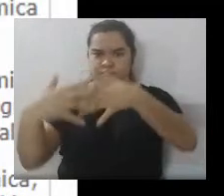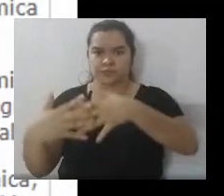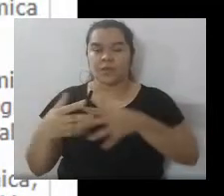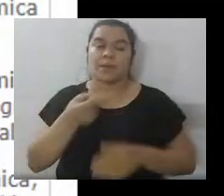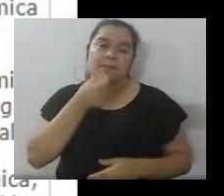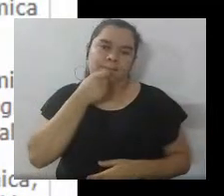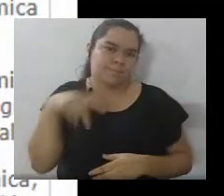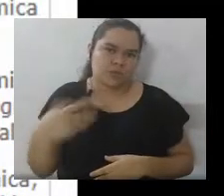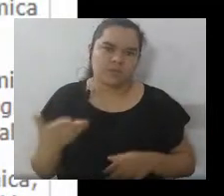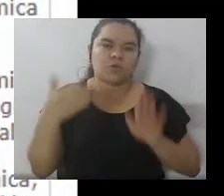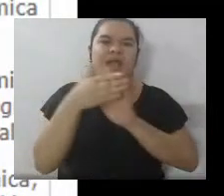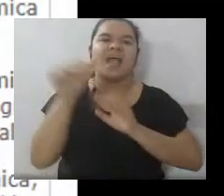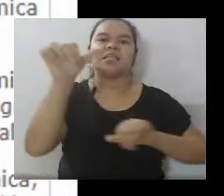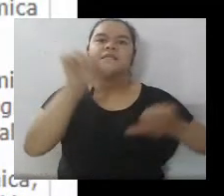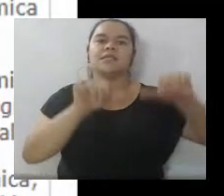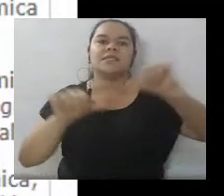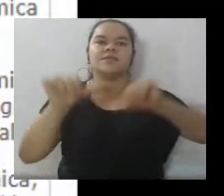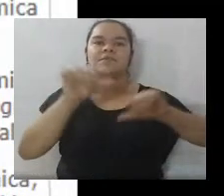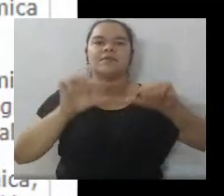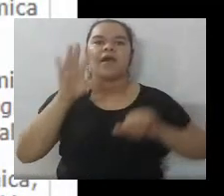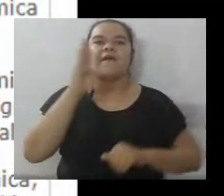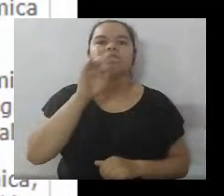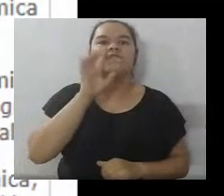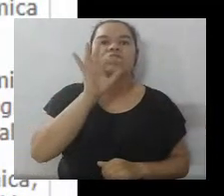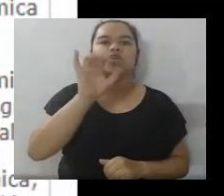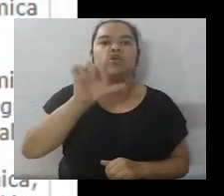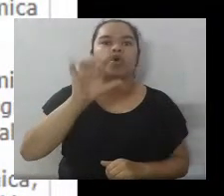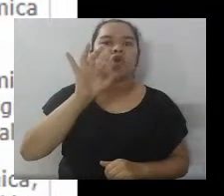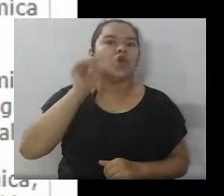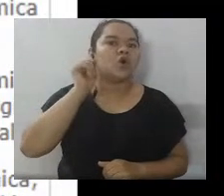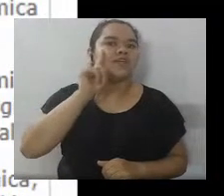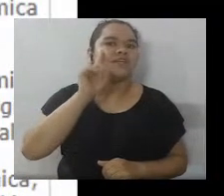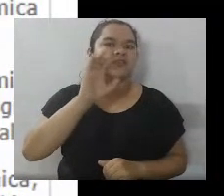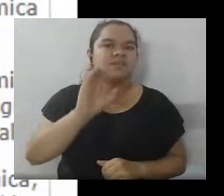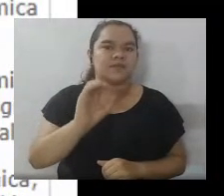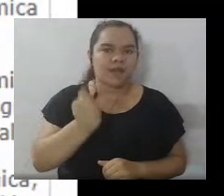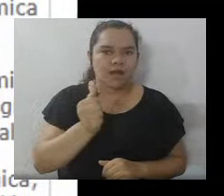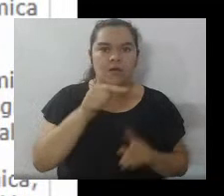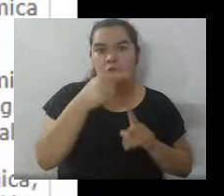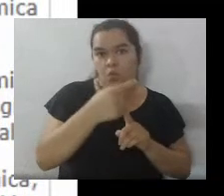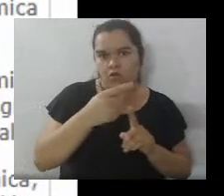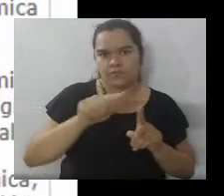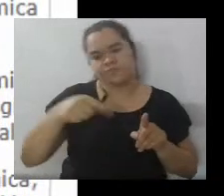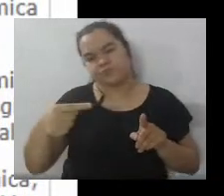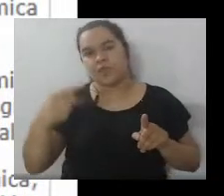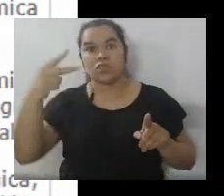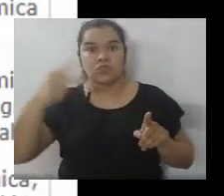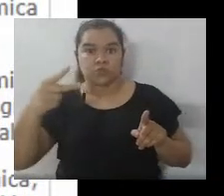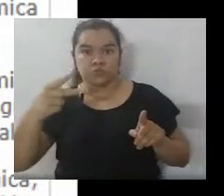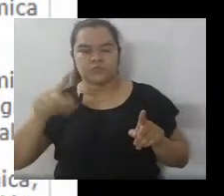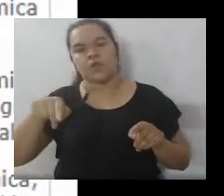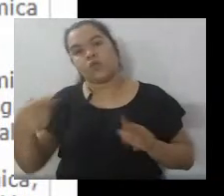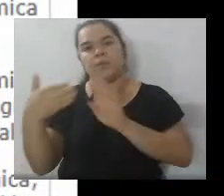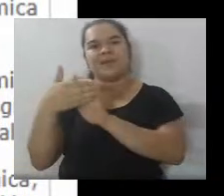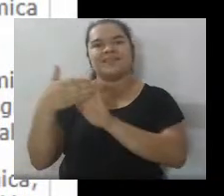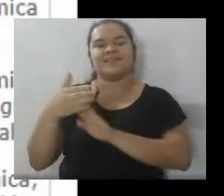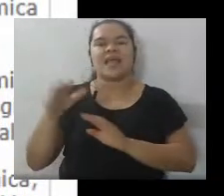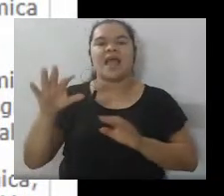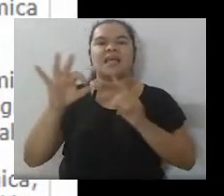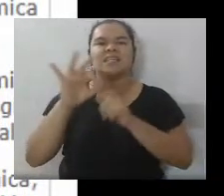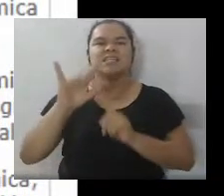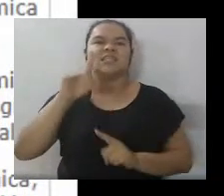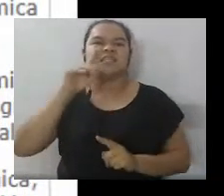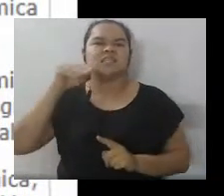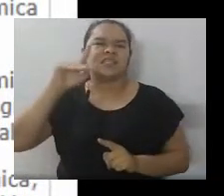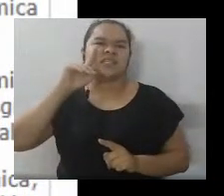una química biológica 1, una química biológica 2, una asignatura que se llama química física